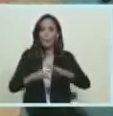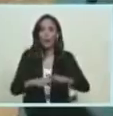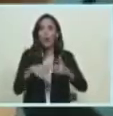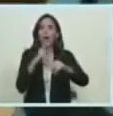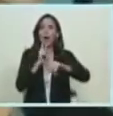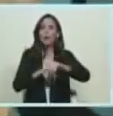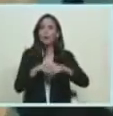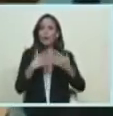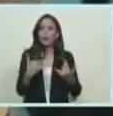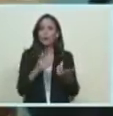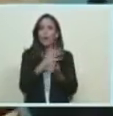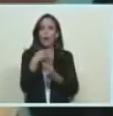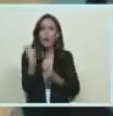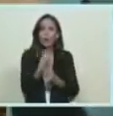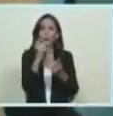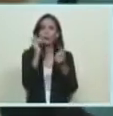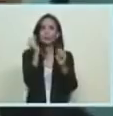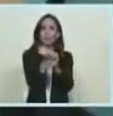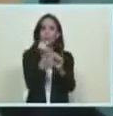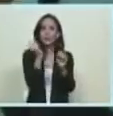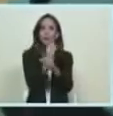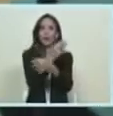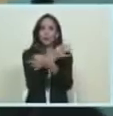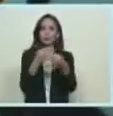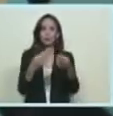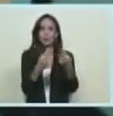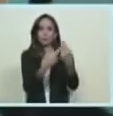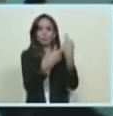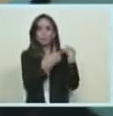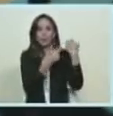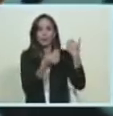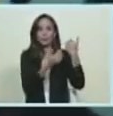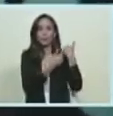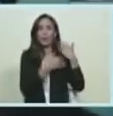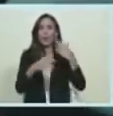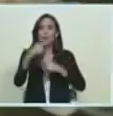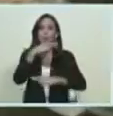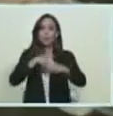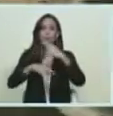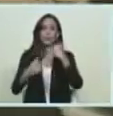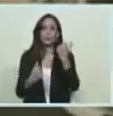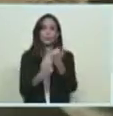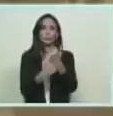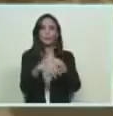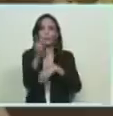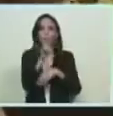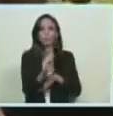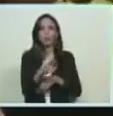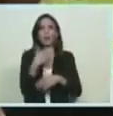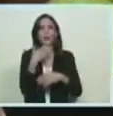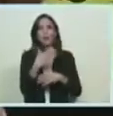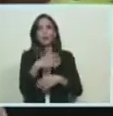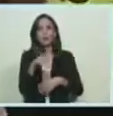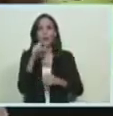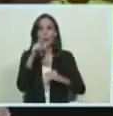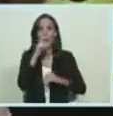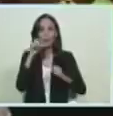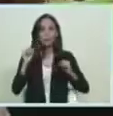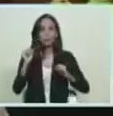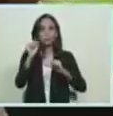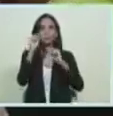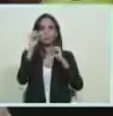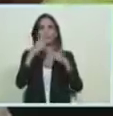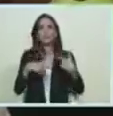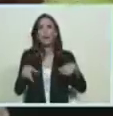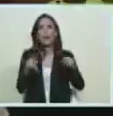la hora de la juventud de que asuma la batuta y las riendas de la revolución bolivariana. Gracias a usted, presidente, que es un digno hijo